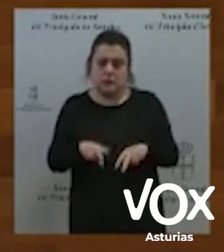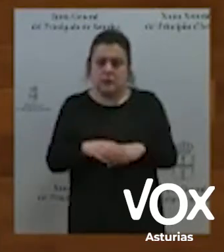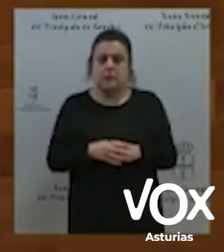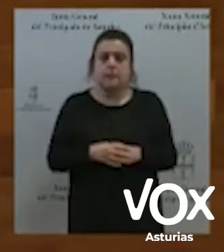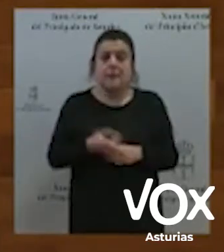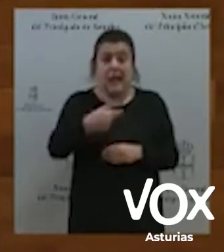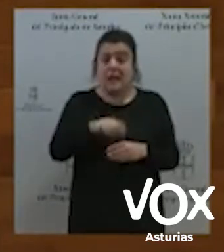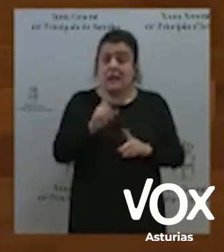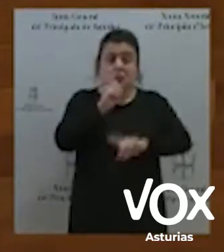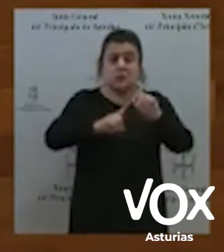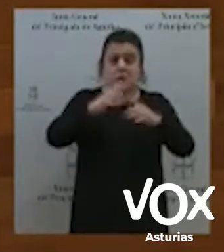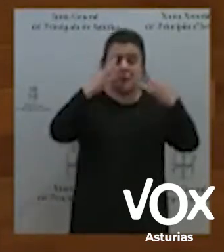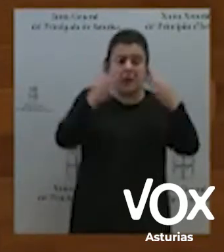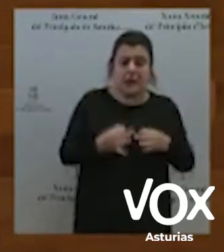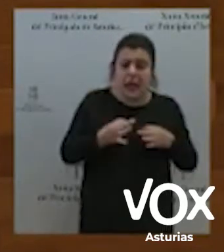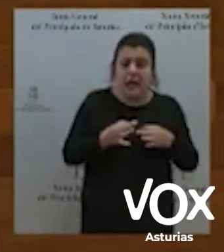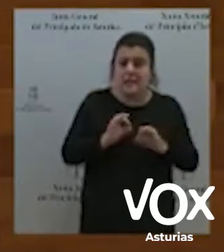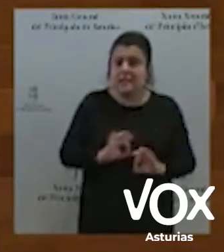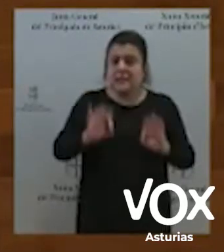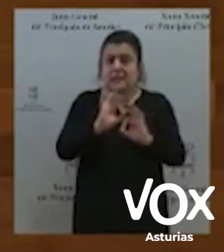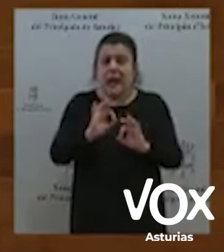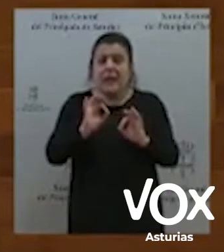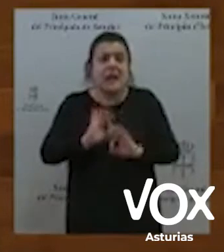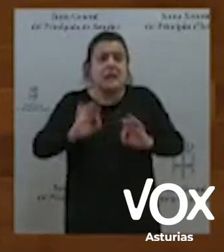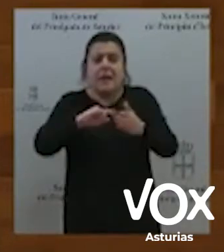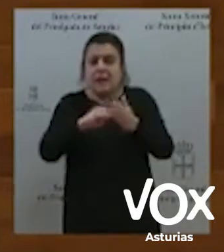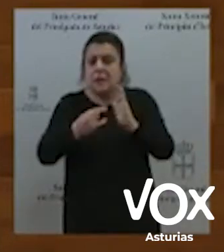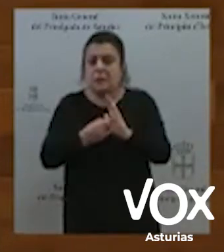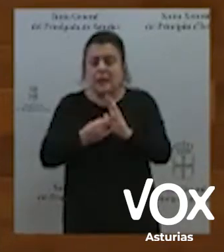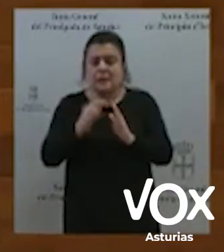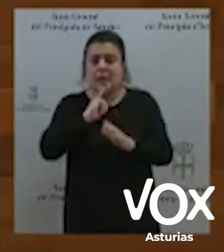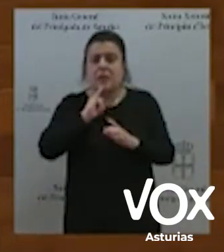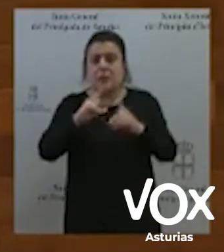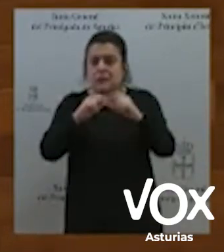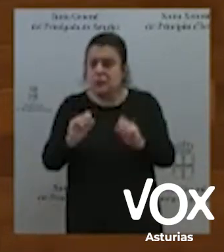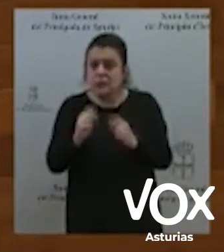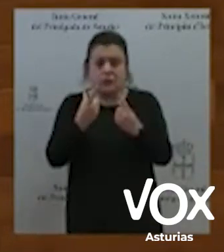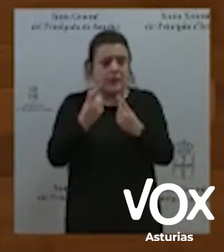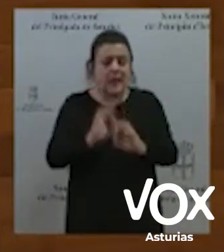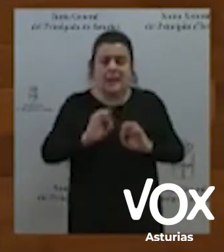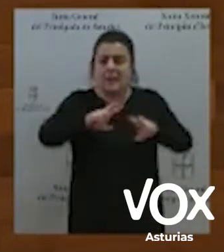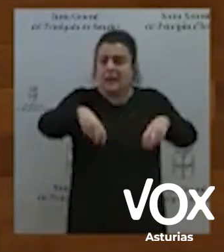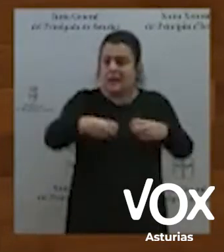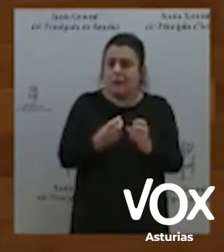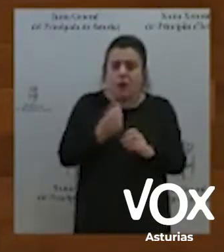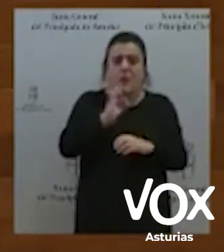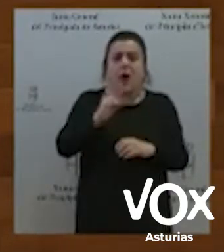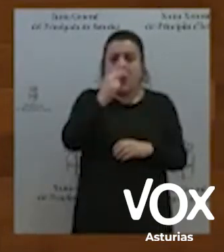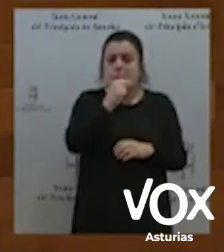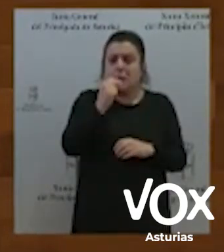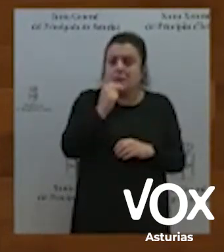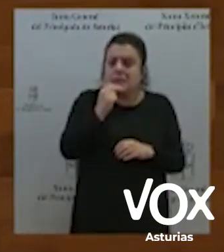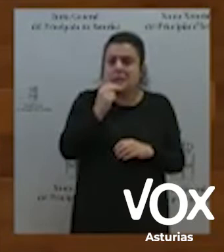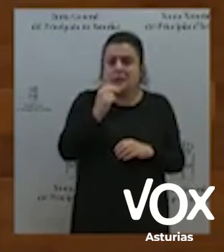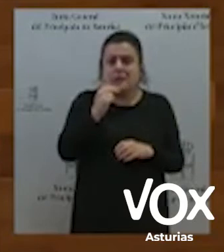planes con la oficialidad, nada de sus reformas administrativas o sus promesas electorales. Solo una serie de iniciativas genéricas, algunas de